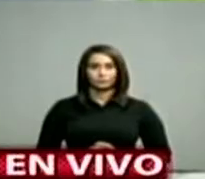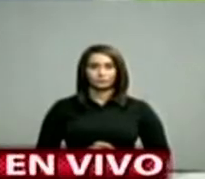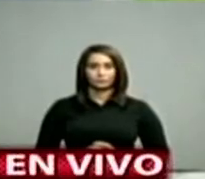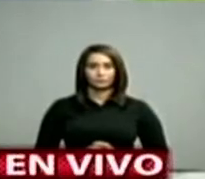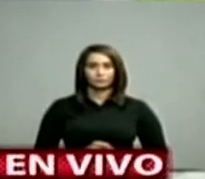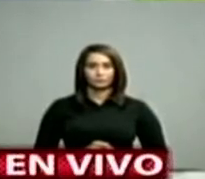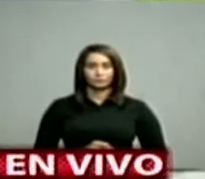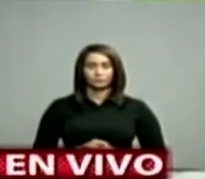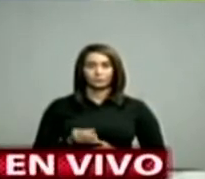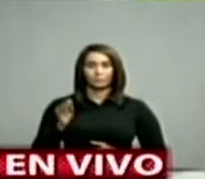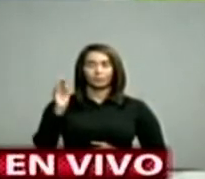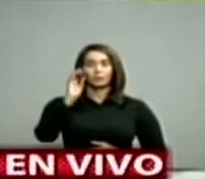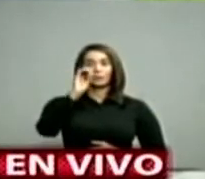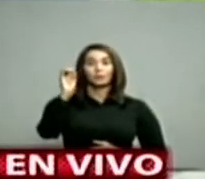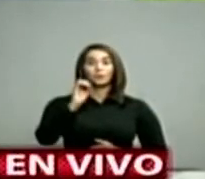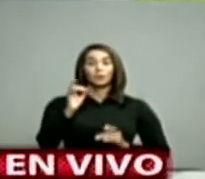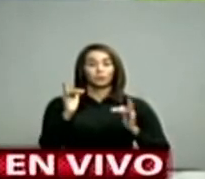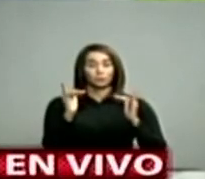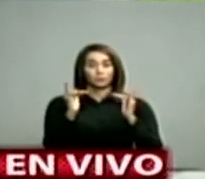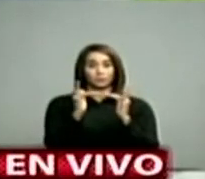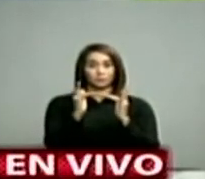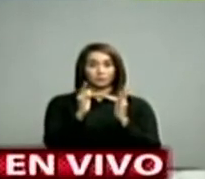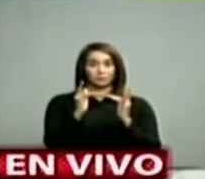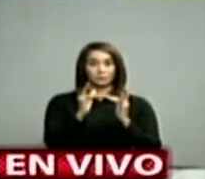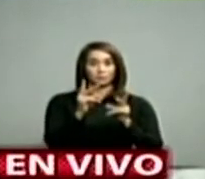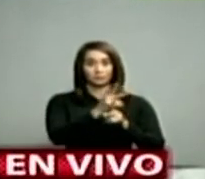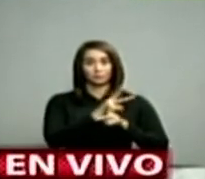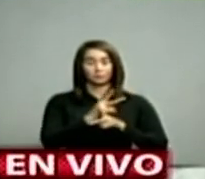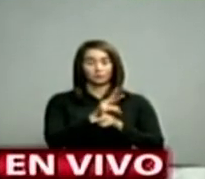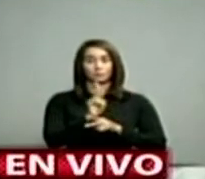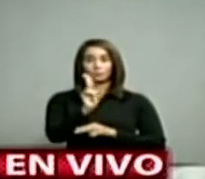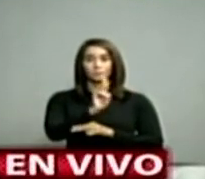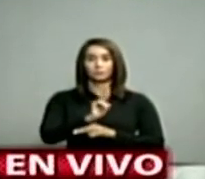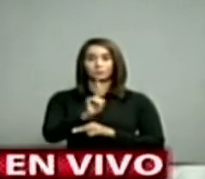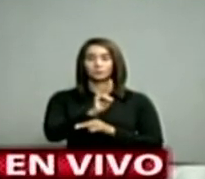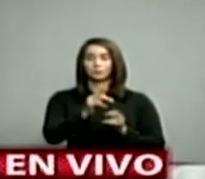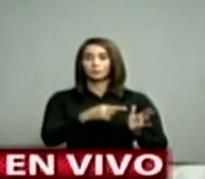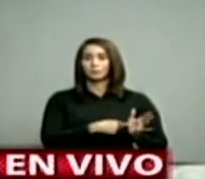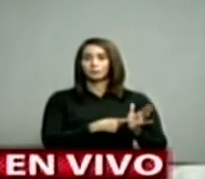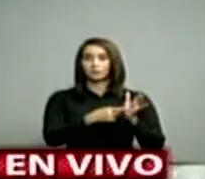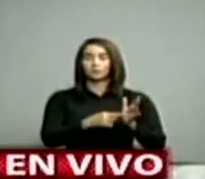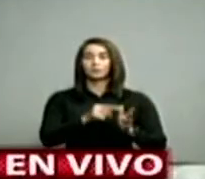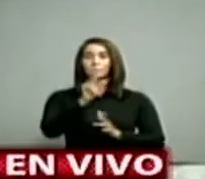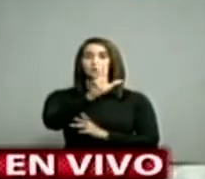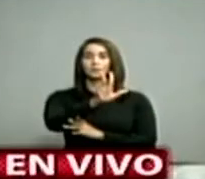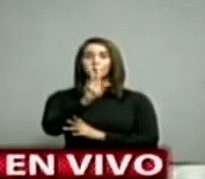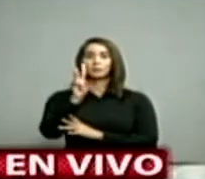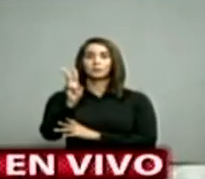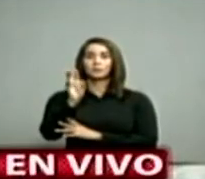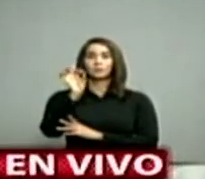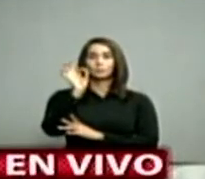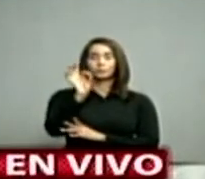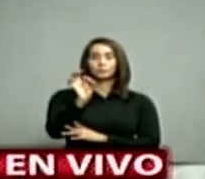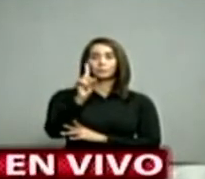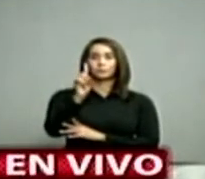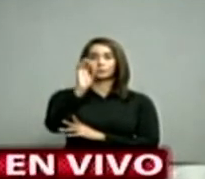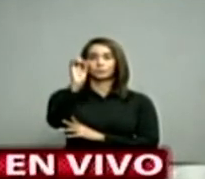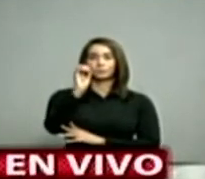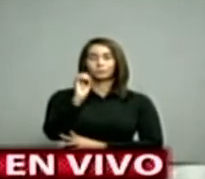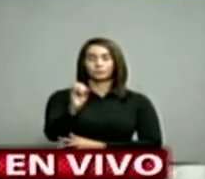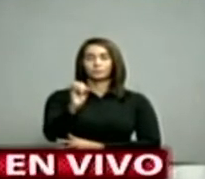de camas de ui utilizadas representa el 32.1